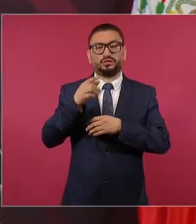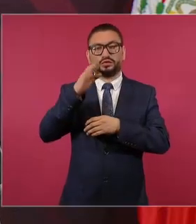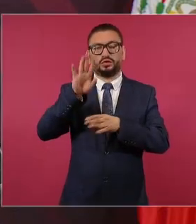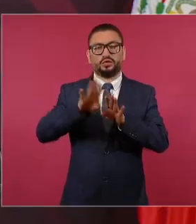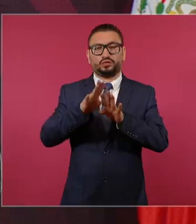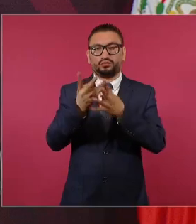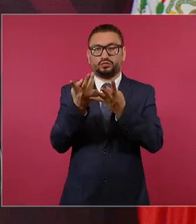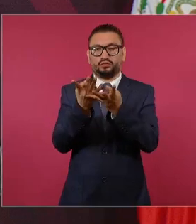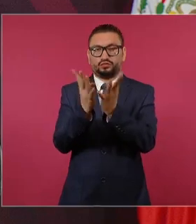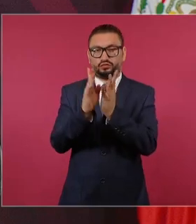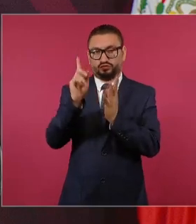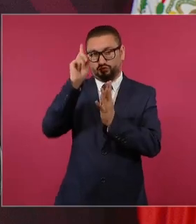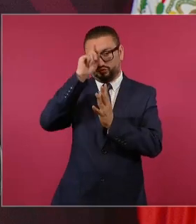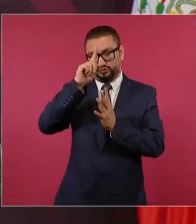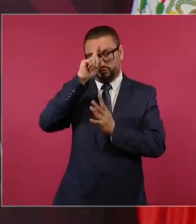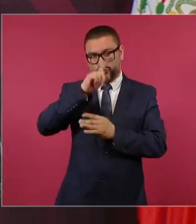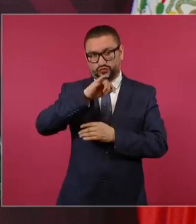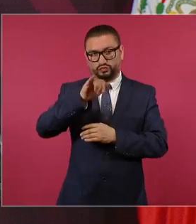Judicatura,